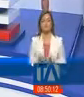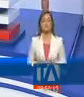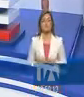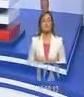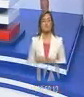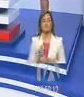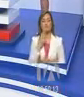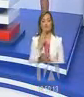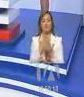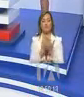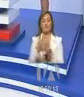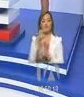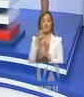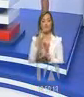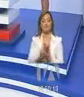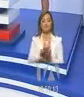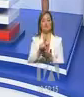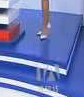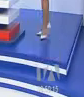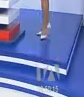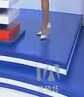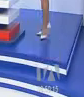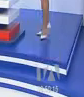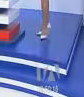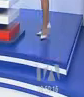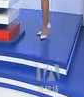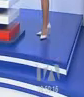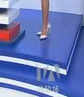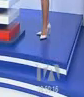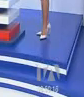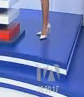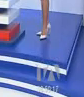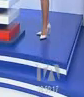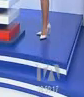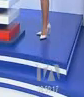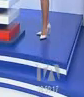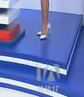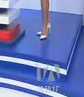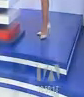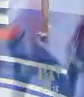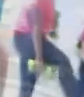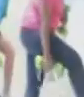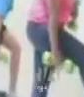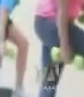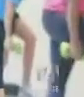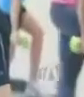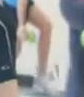Gracias, Steffi. Nos vemos la próxima semana. Amigos, vamos a una pequeña pausa comercial. Buenos días.